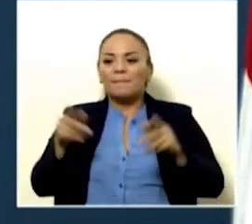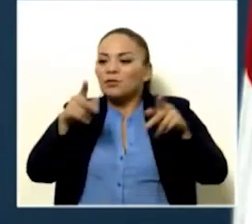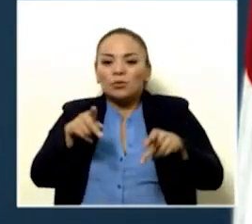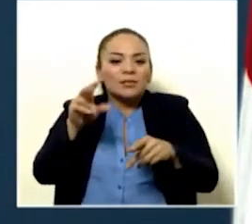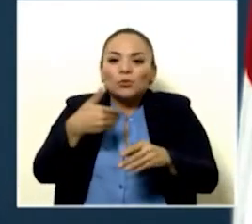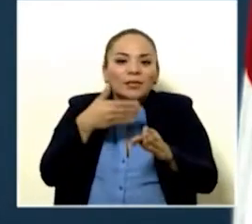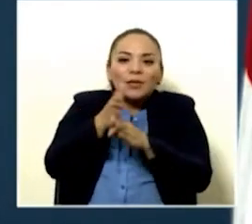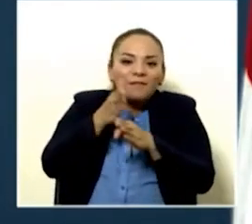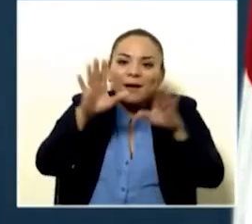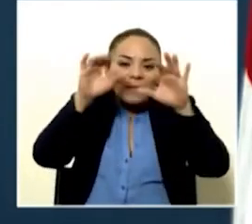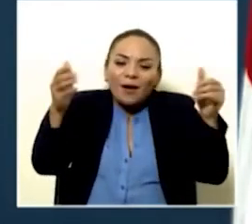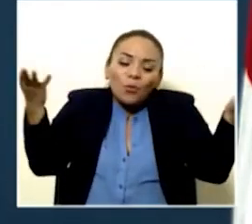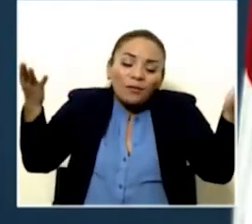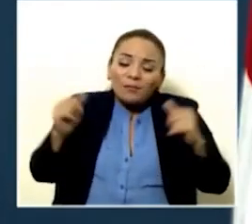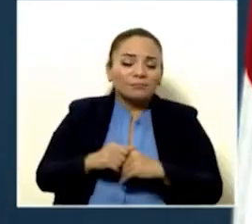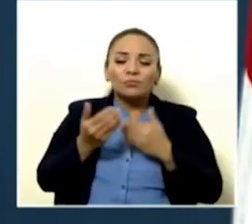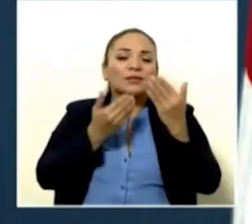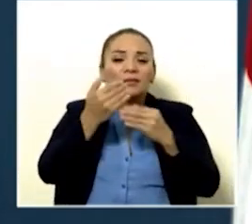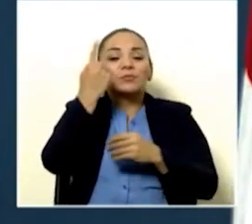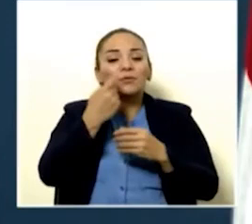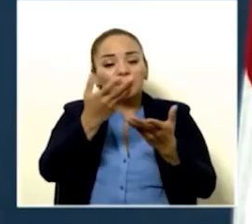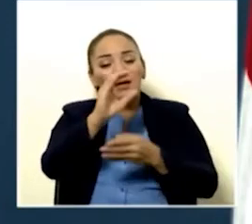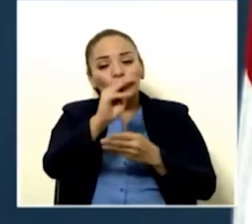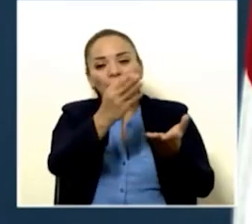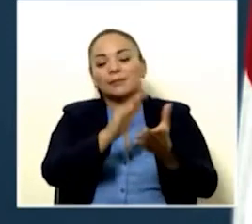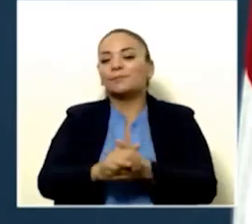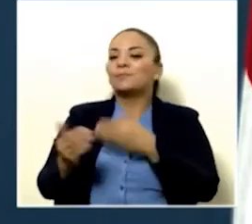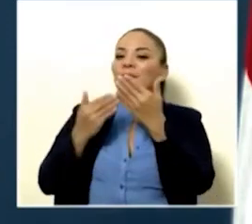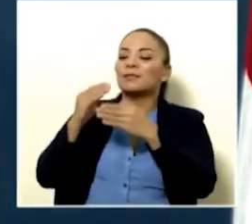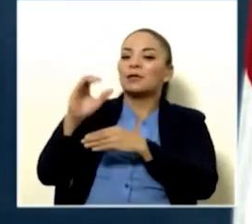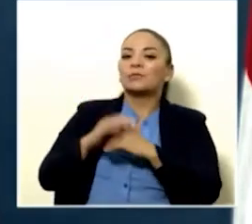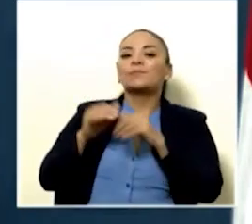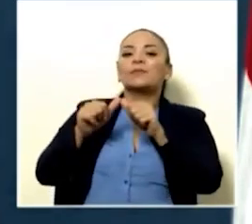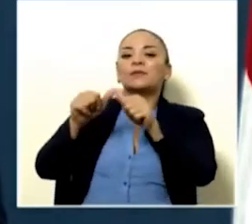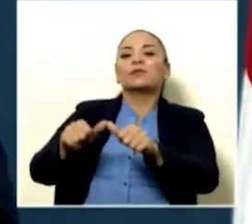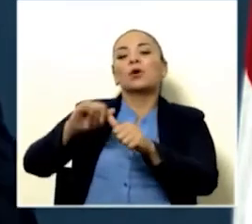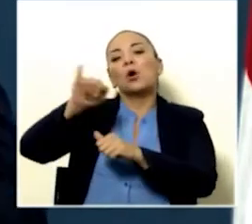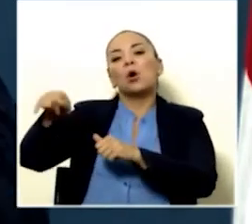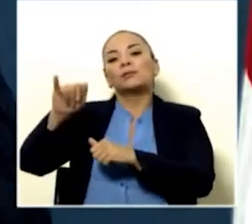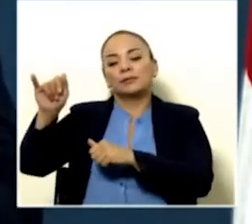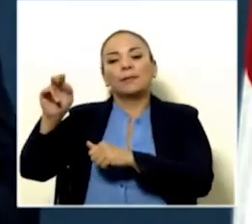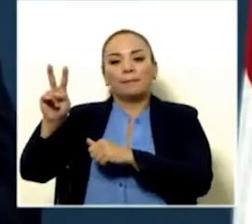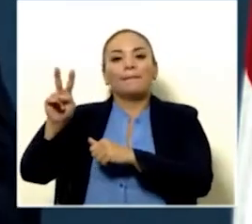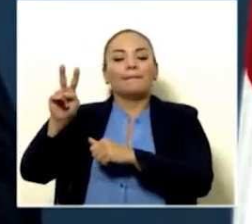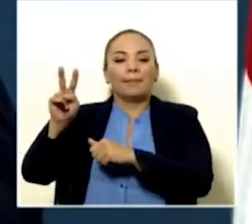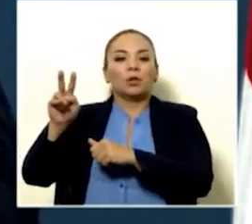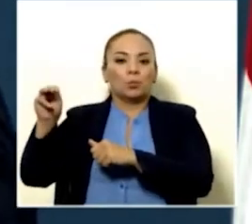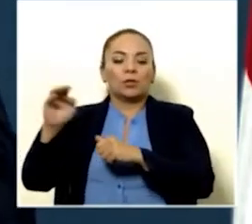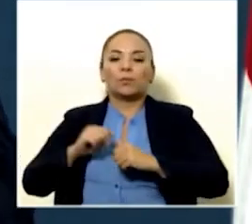carrera. Entonces, muchas gracias por sus preguntas, don Carlos. Gracias a Carlos. Continuamos con José Delio Murillo de Noticias